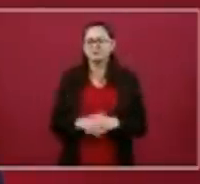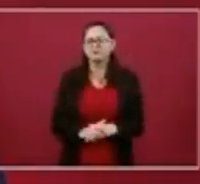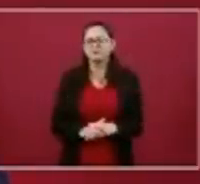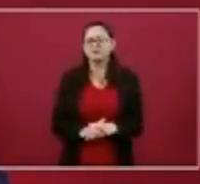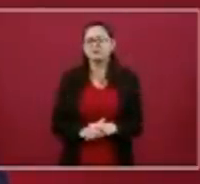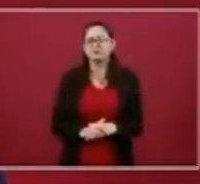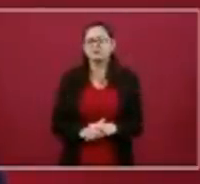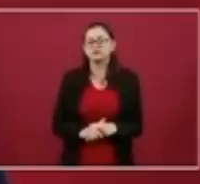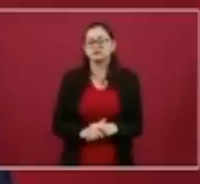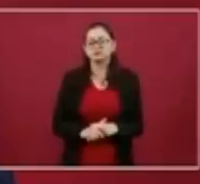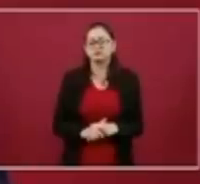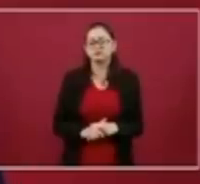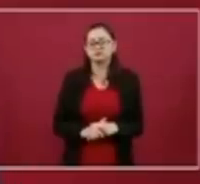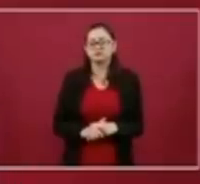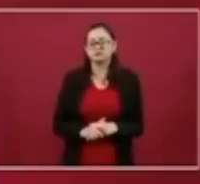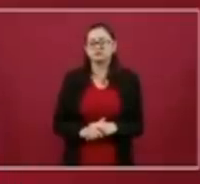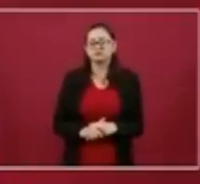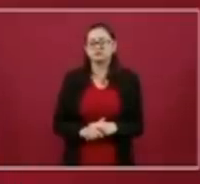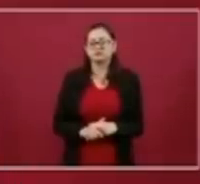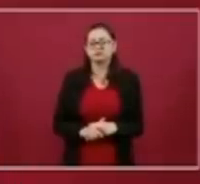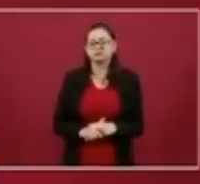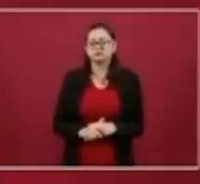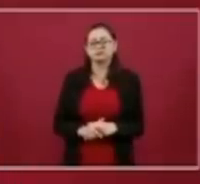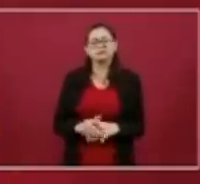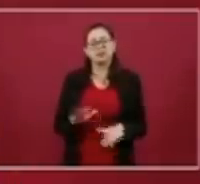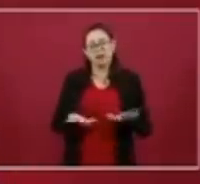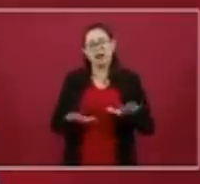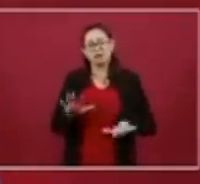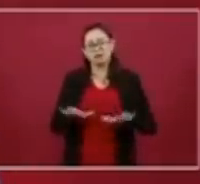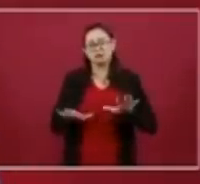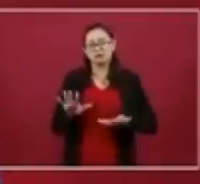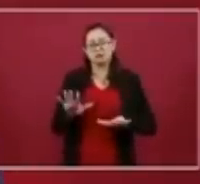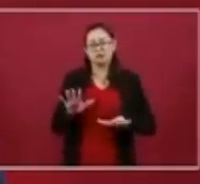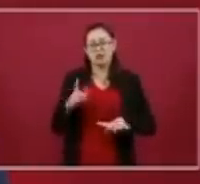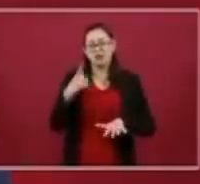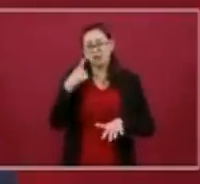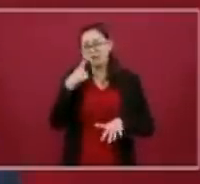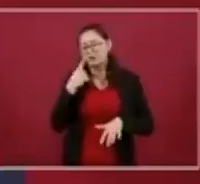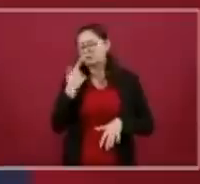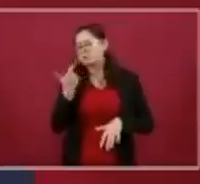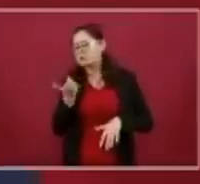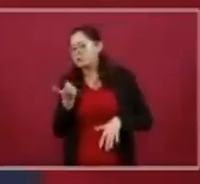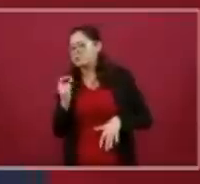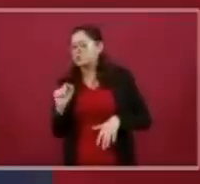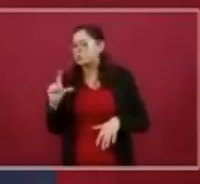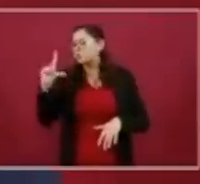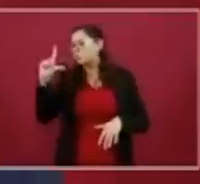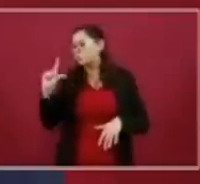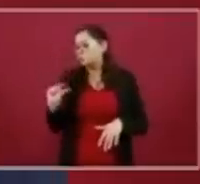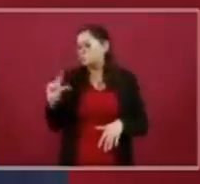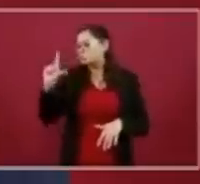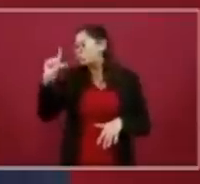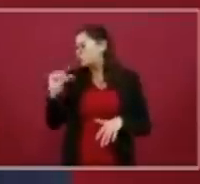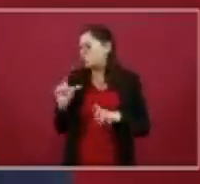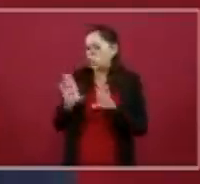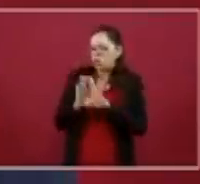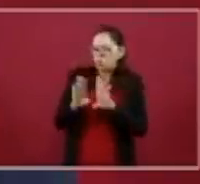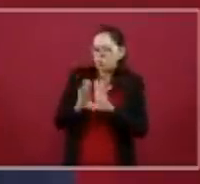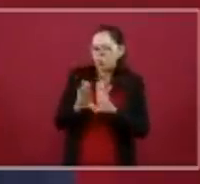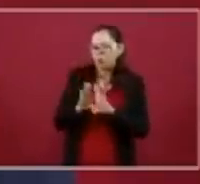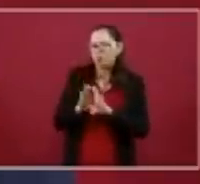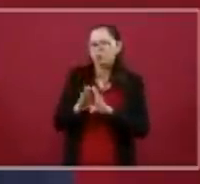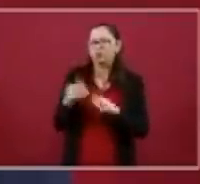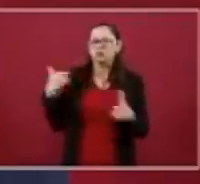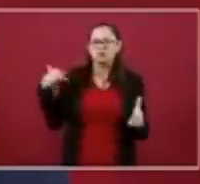cuando veo cómo está nuestra moneda y hasta ahora